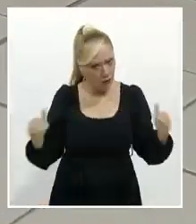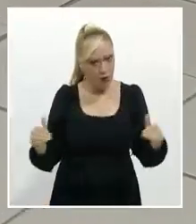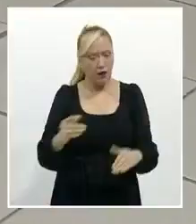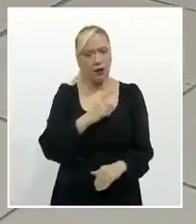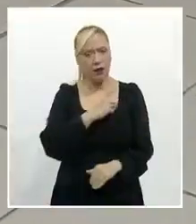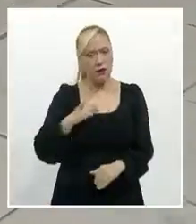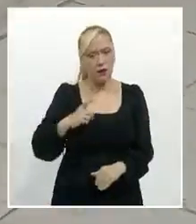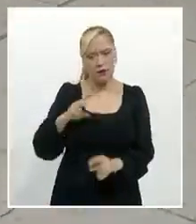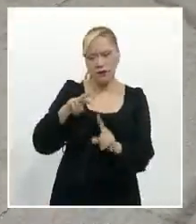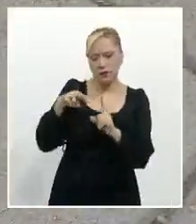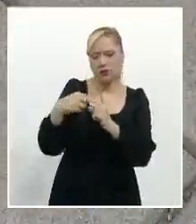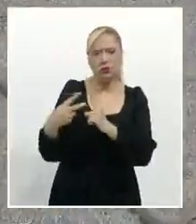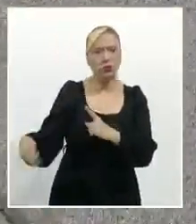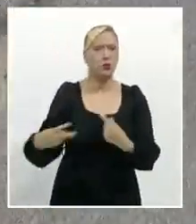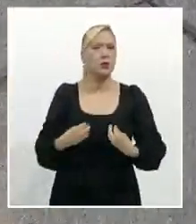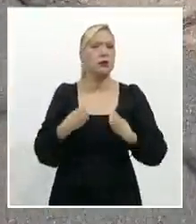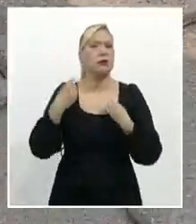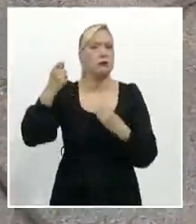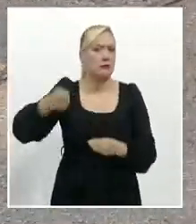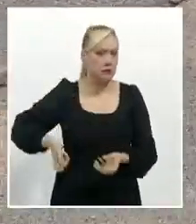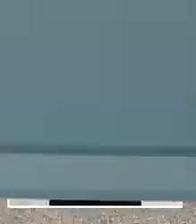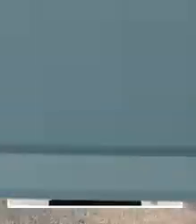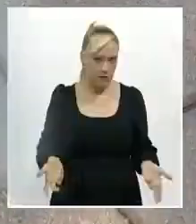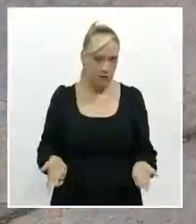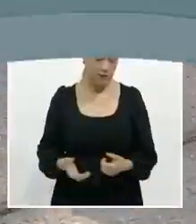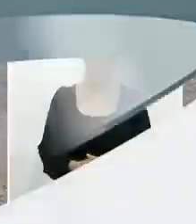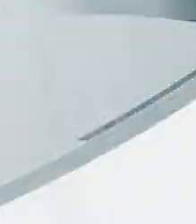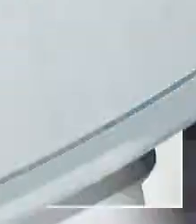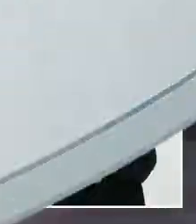con perspectiva de género.